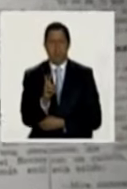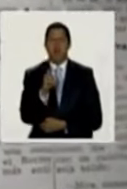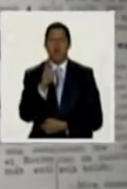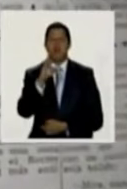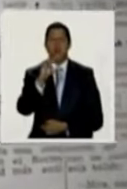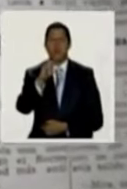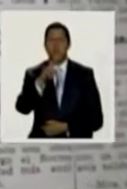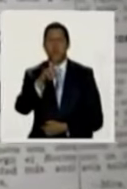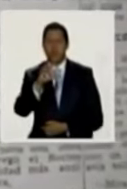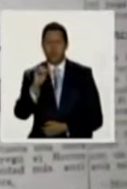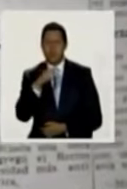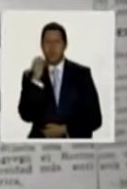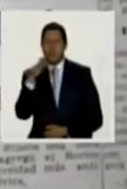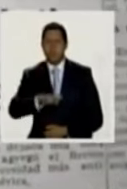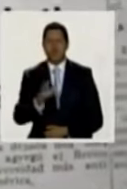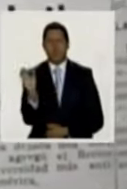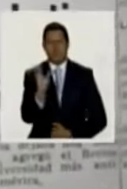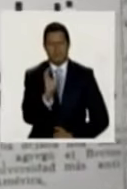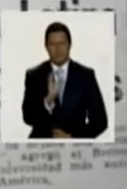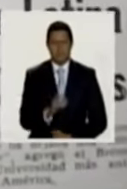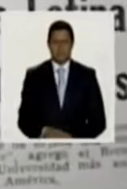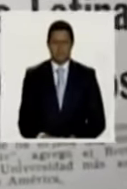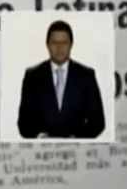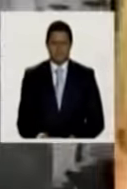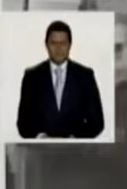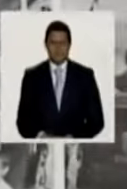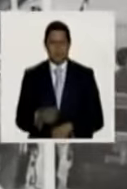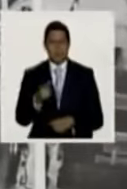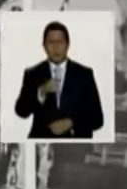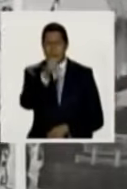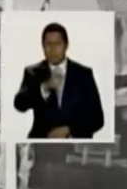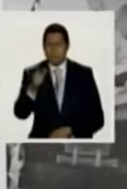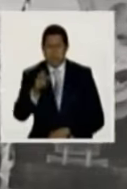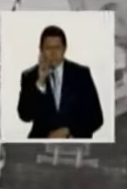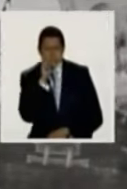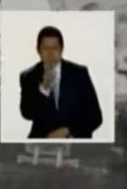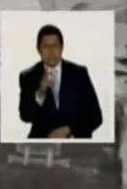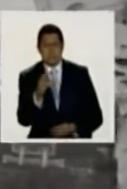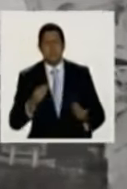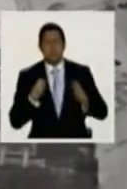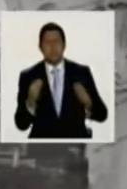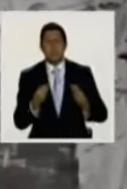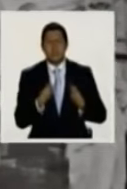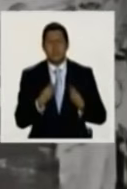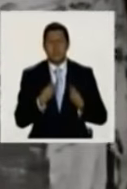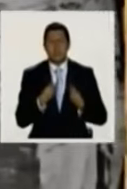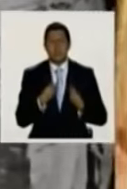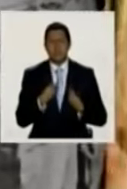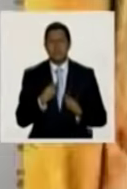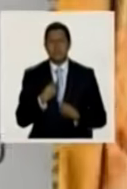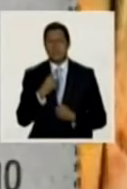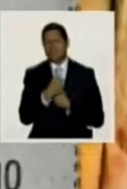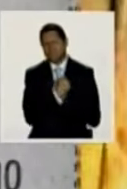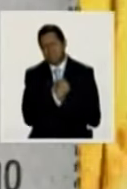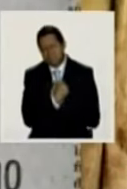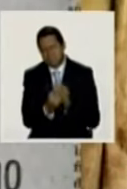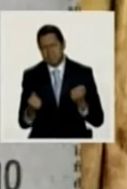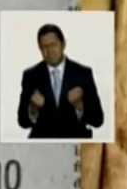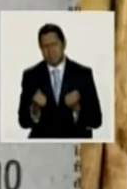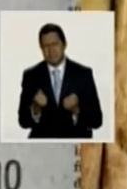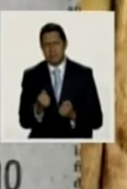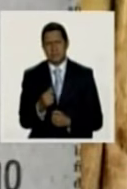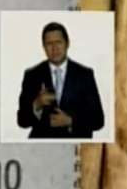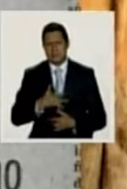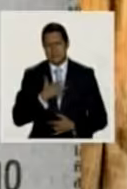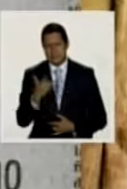Rómulo Gallegos, murió en Caracas. El pueblo que había seguido de cerca su vida le expresó su más alta estima y su